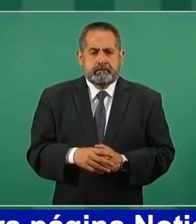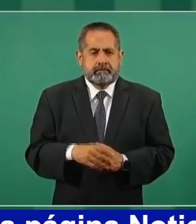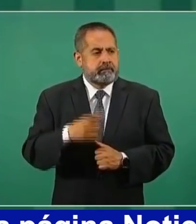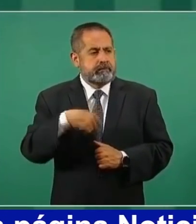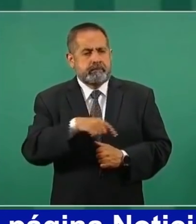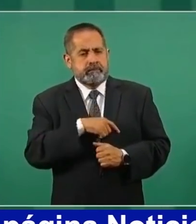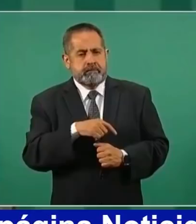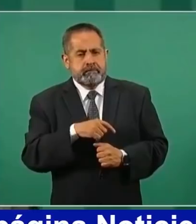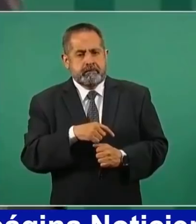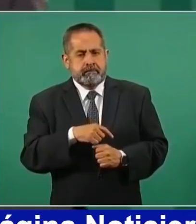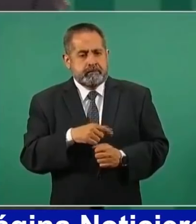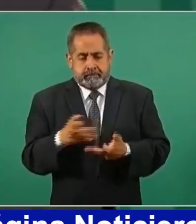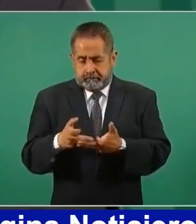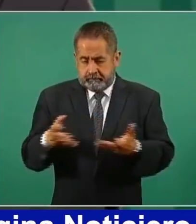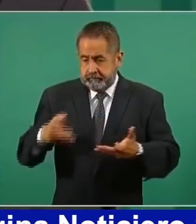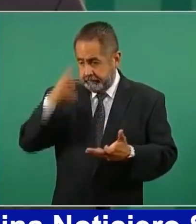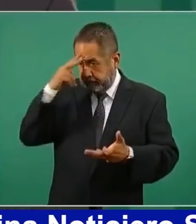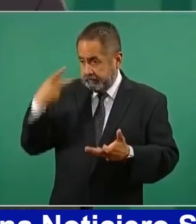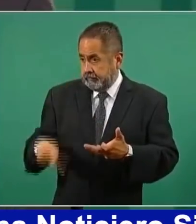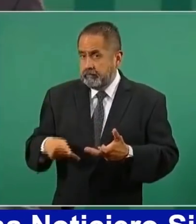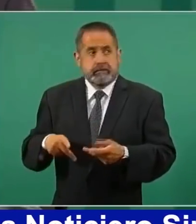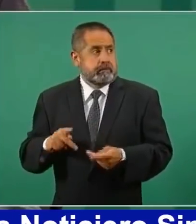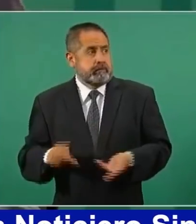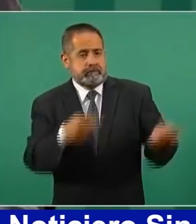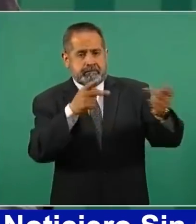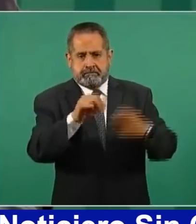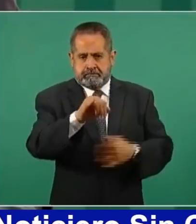vamos a vender bienes de la nación,